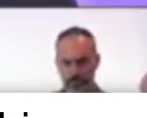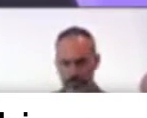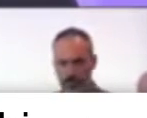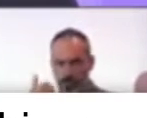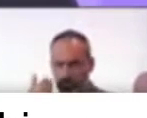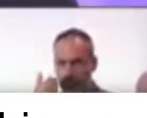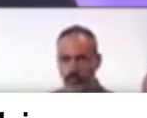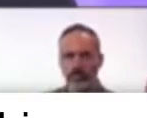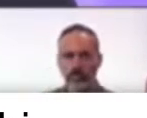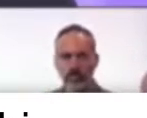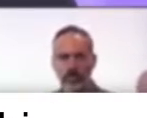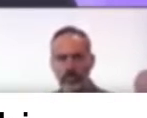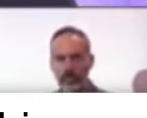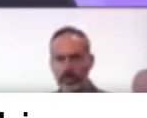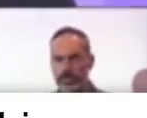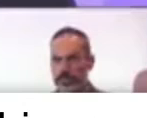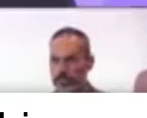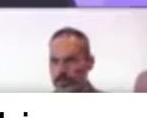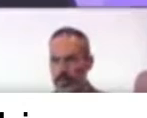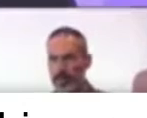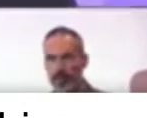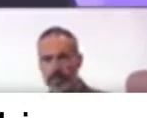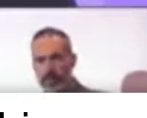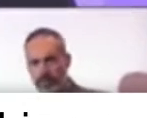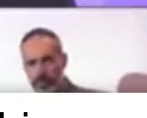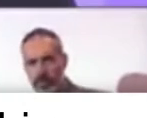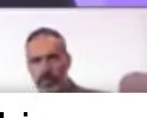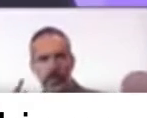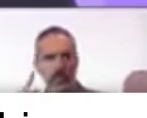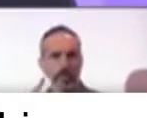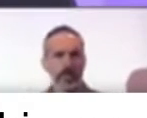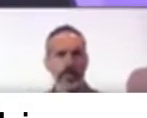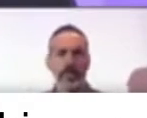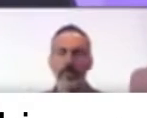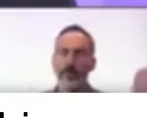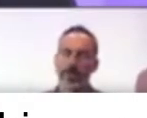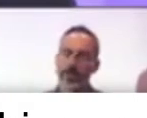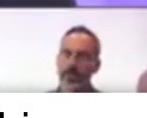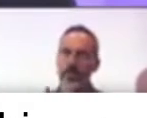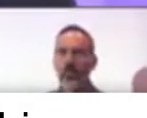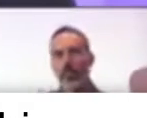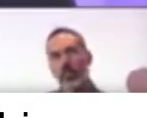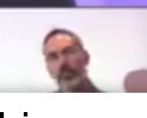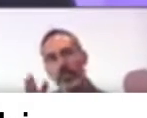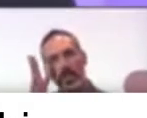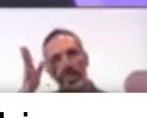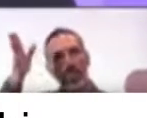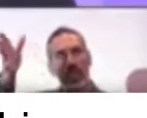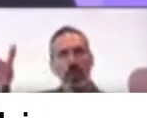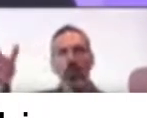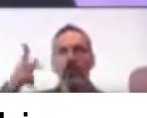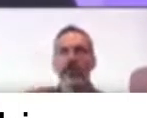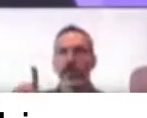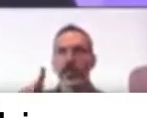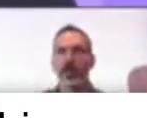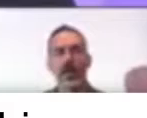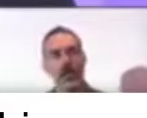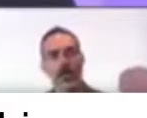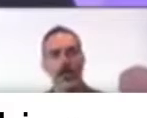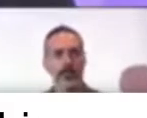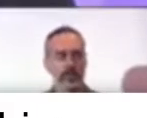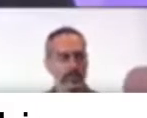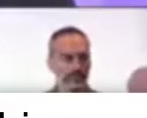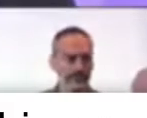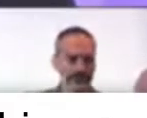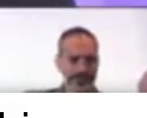Puebla. Sé que aún faltan cosas por hacer, pero por ende su participación de todos ustedes